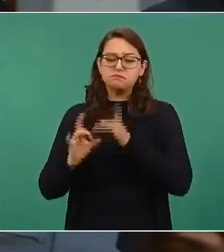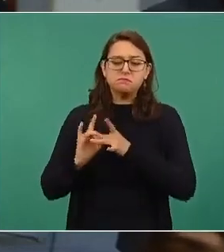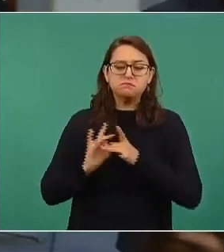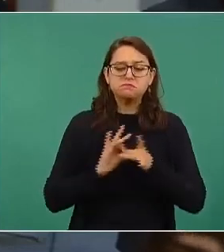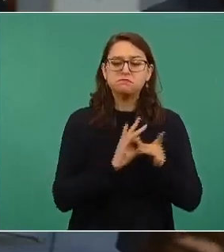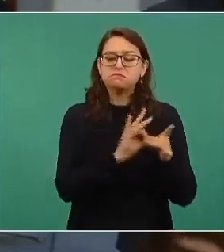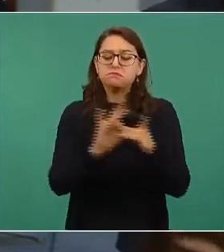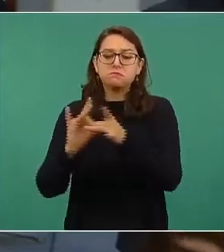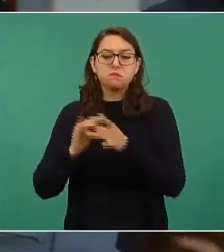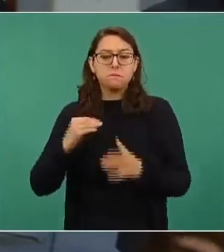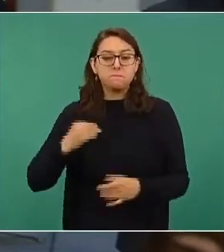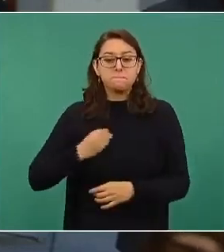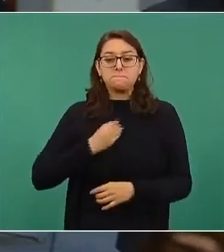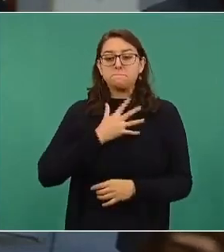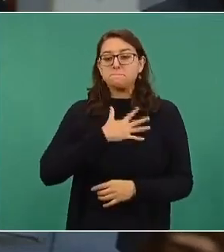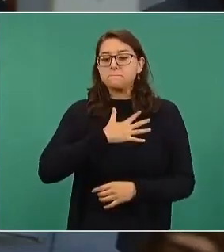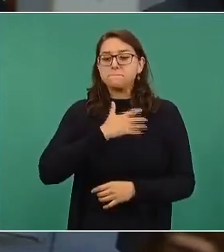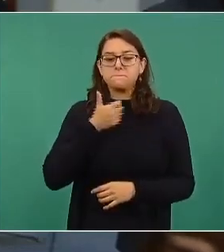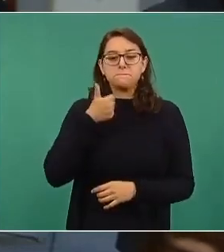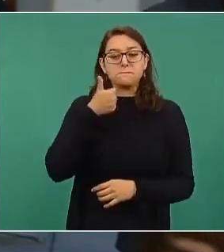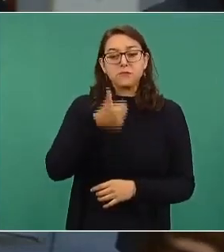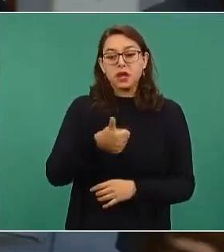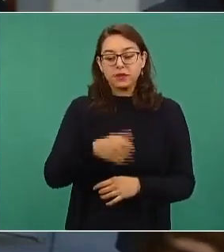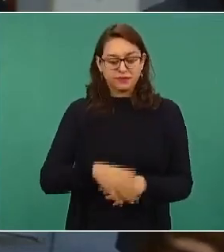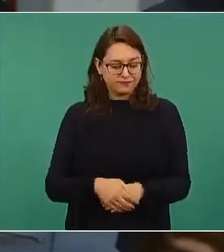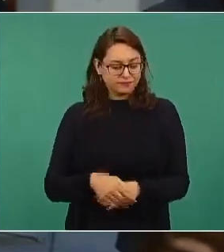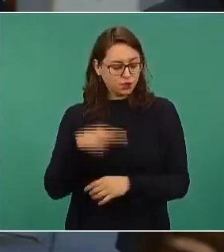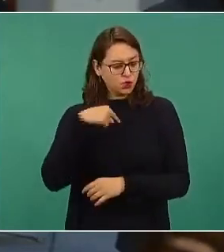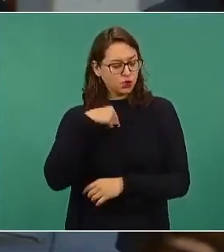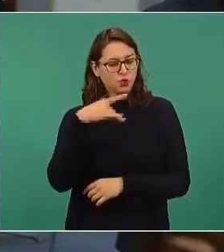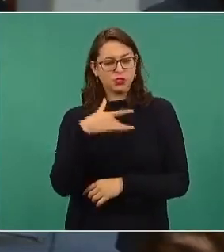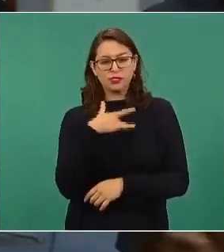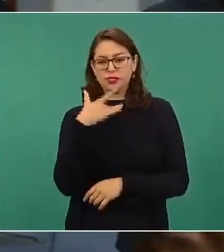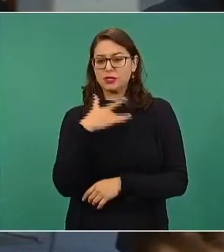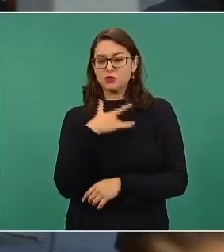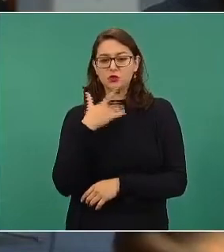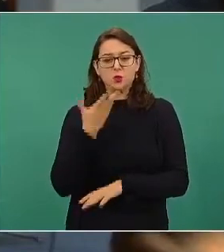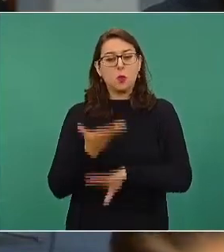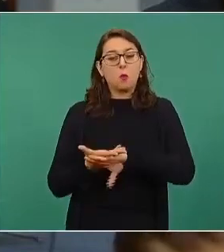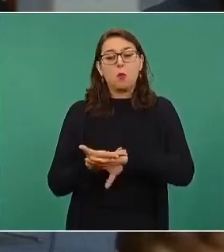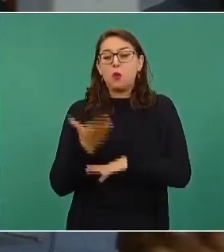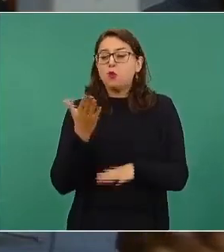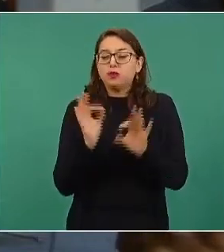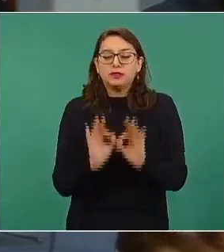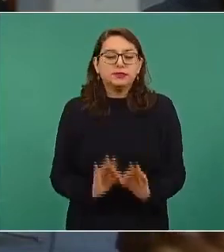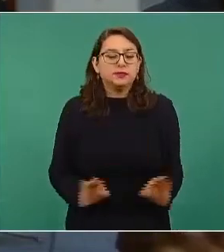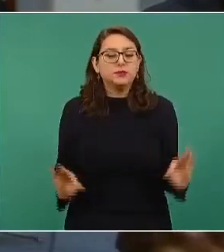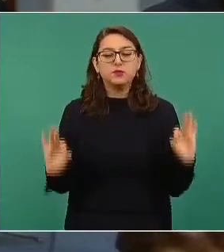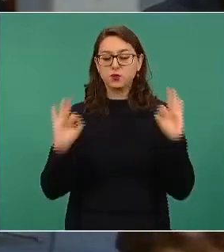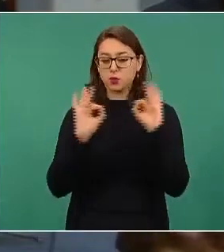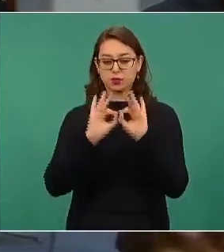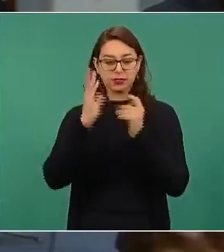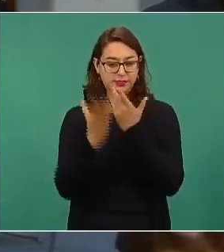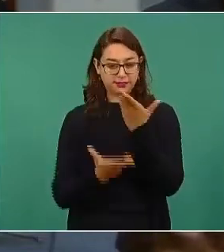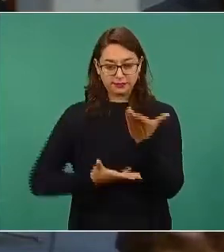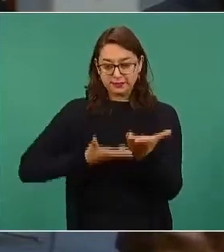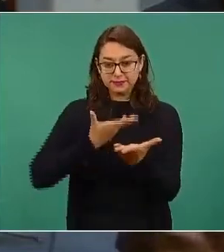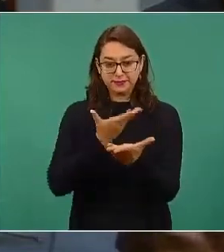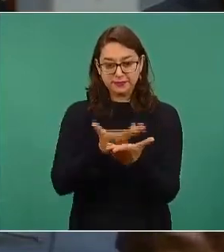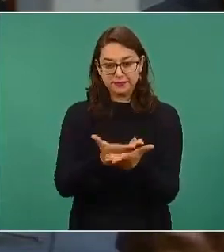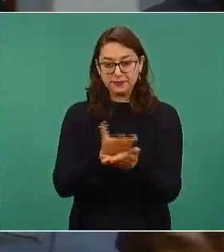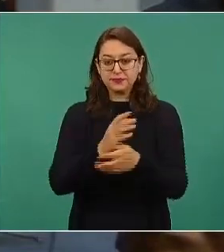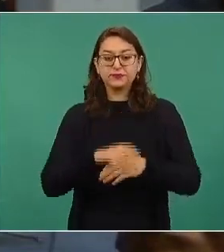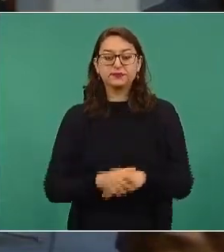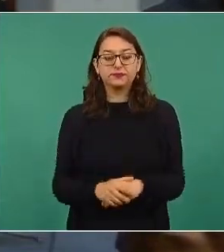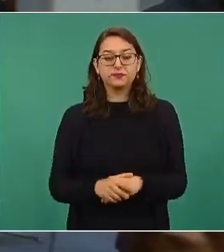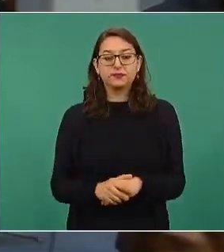que me parece muy novedosa e importante, y es que se va a financiar con un